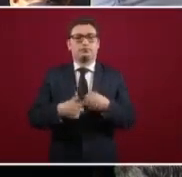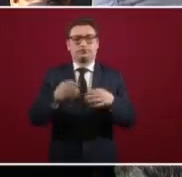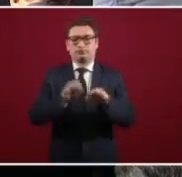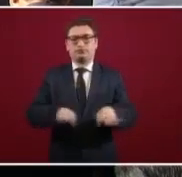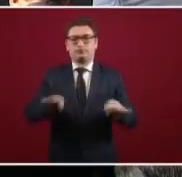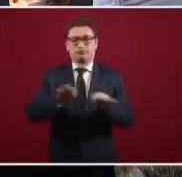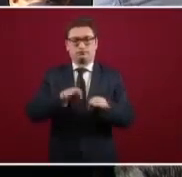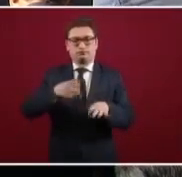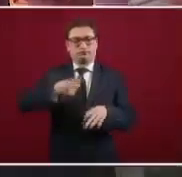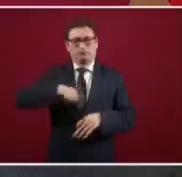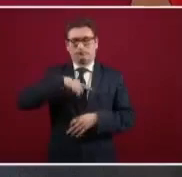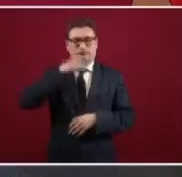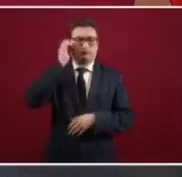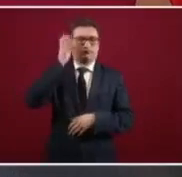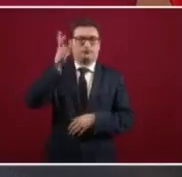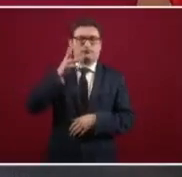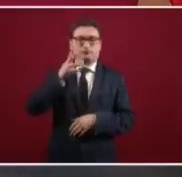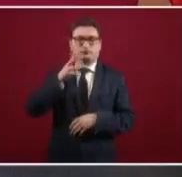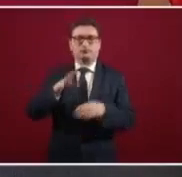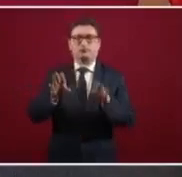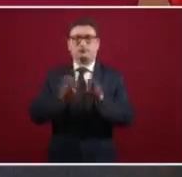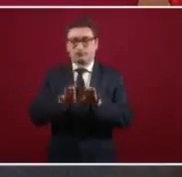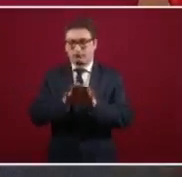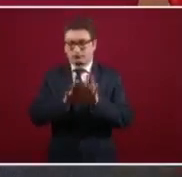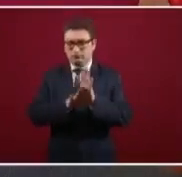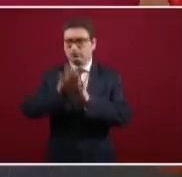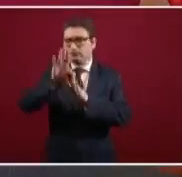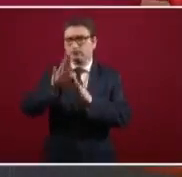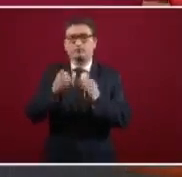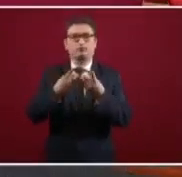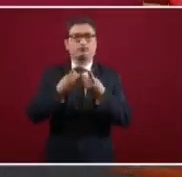de que no es lo mismo crecimiento que desarrollo